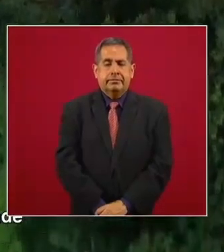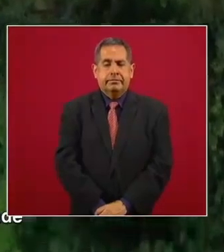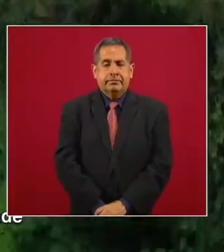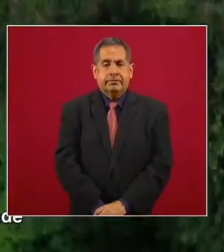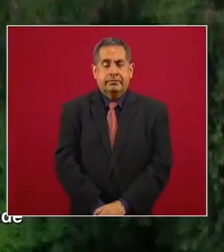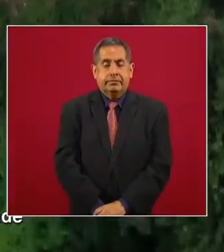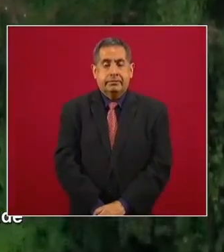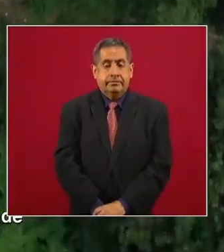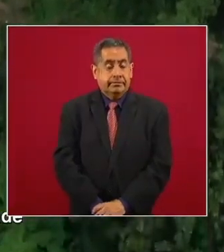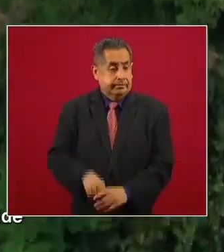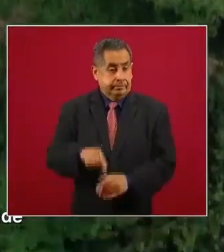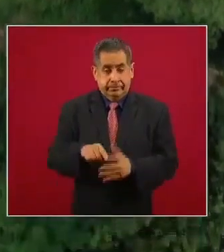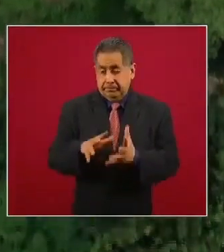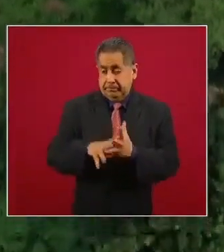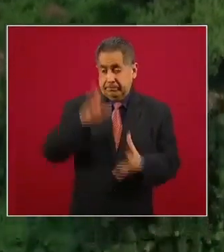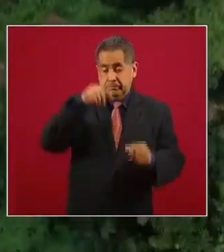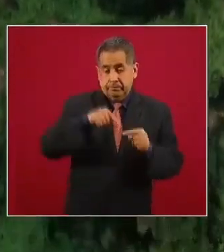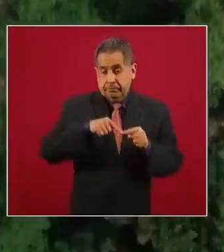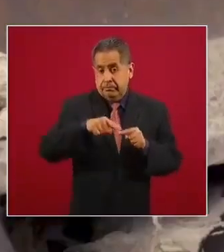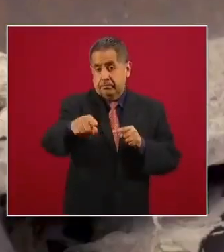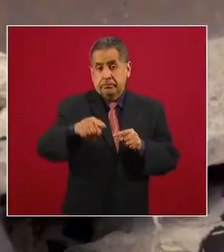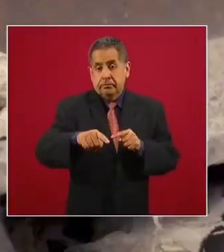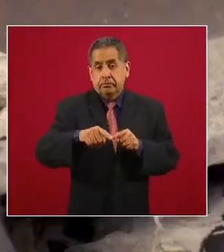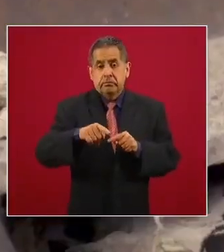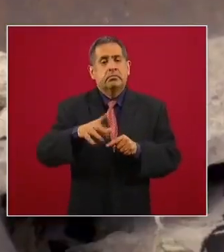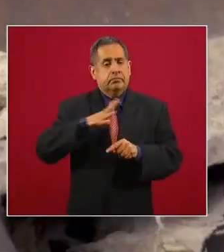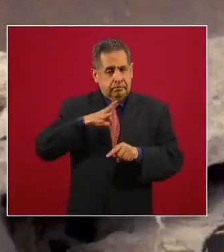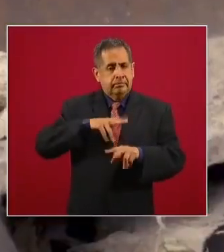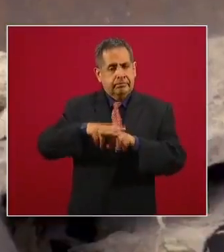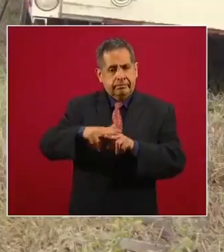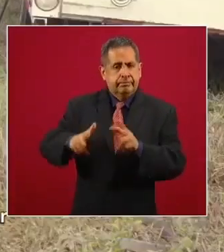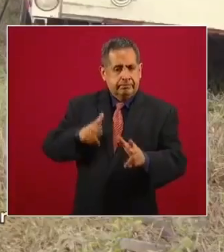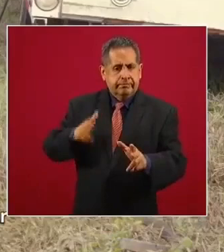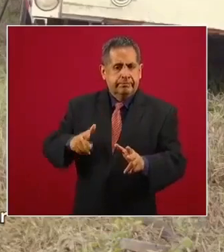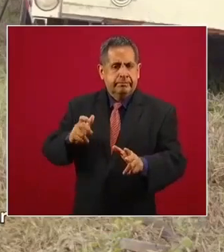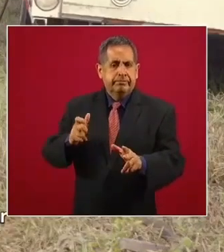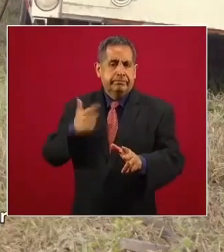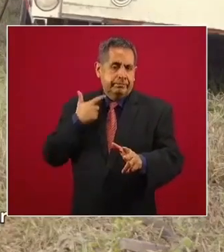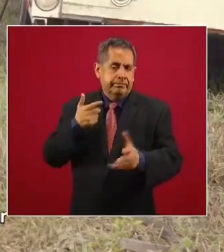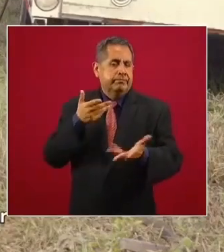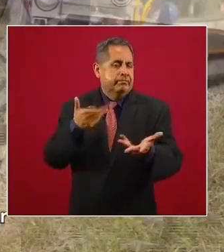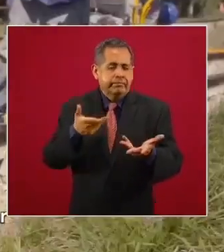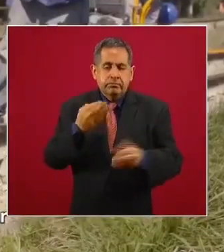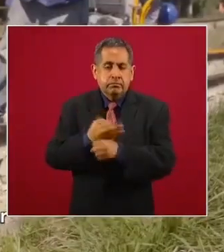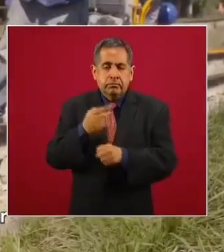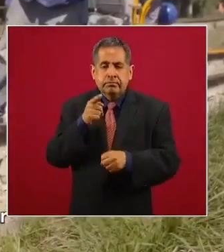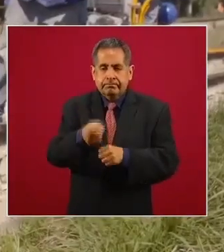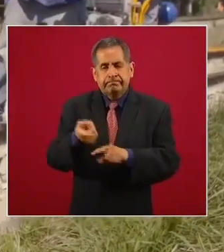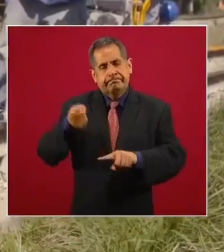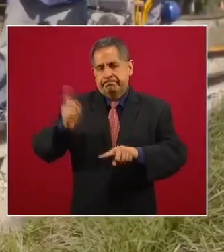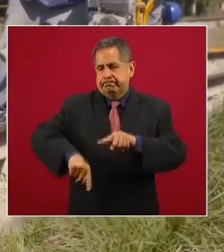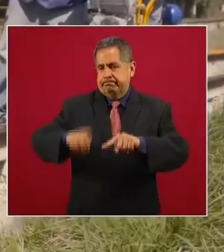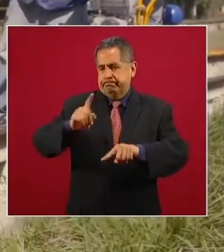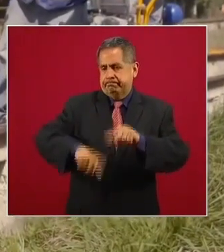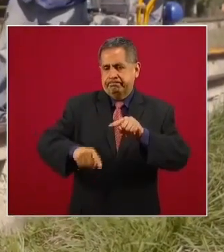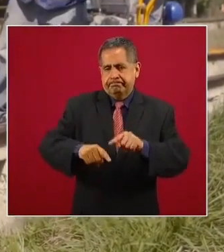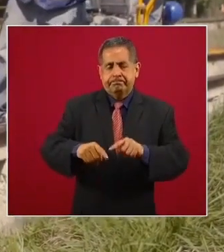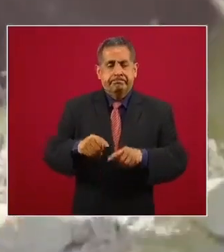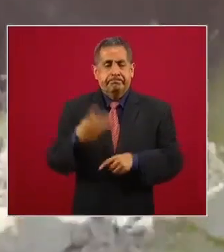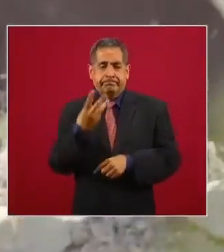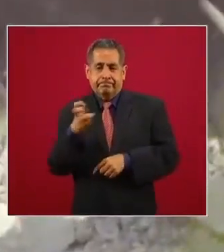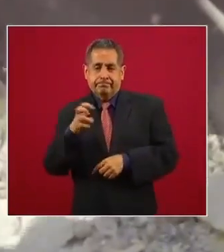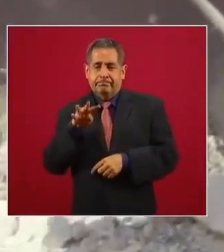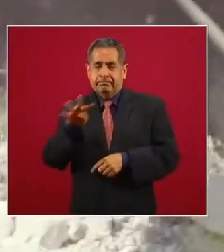Como la mayor parte de estos tramos corresponde a las vías férreas existentes, las primeras acciones consisten en desmontar